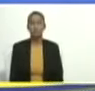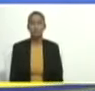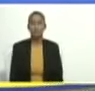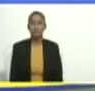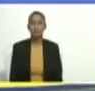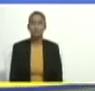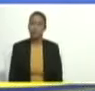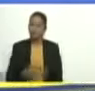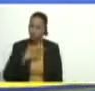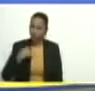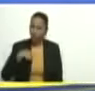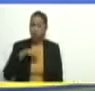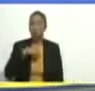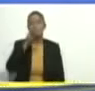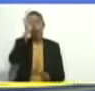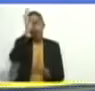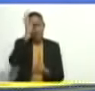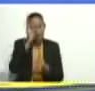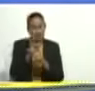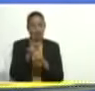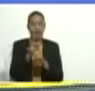Tengamos fe en el destino de la patria,